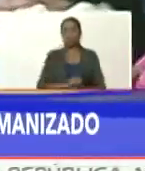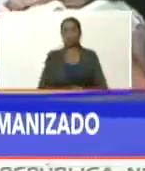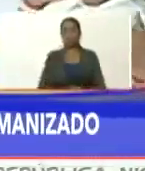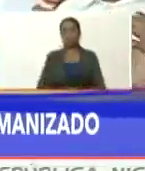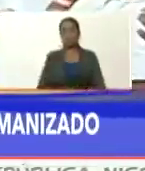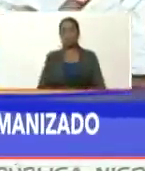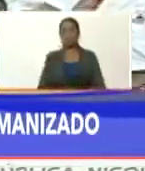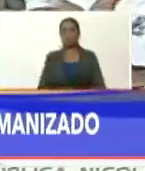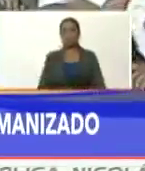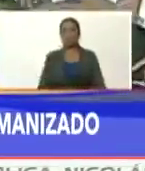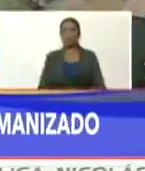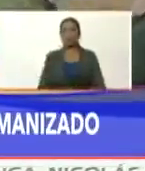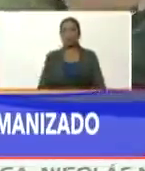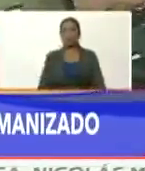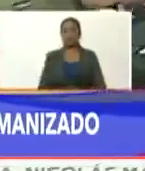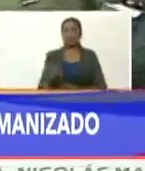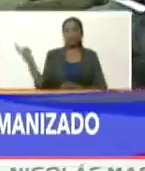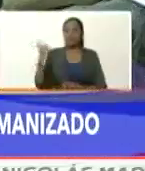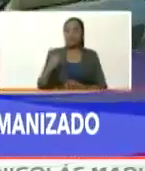Que vengan